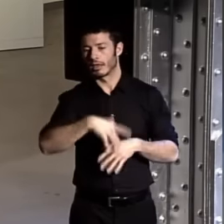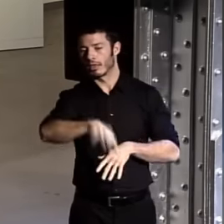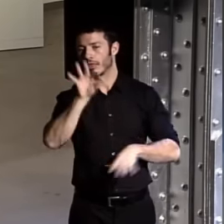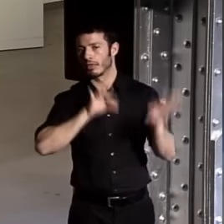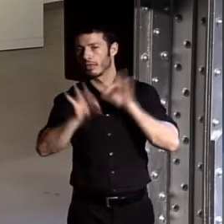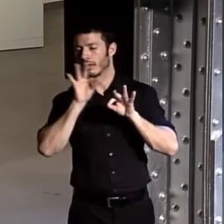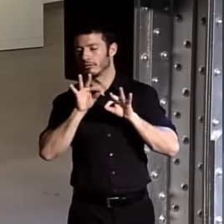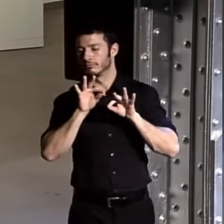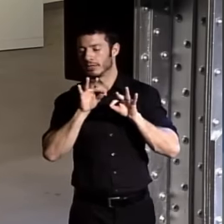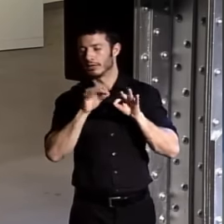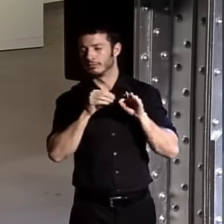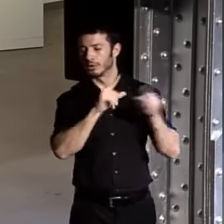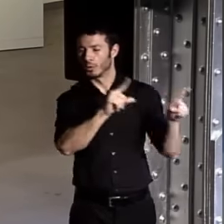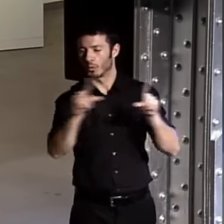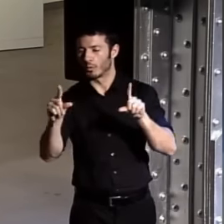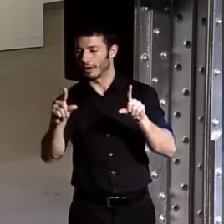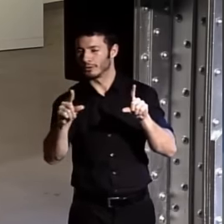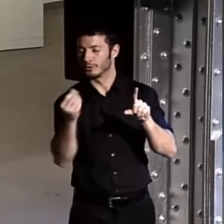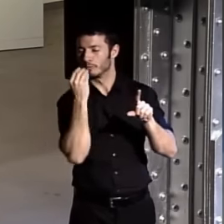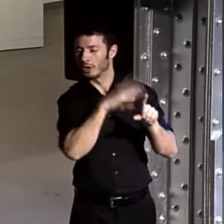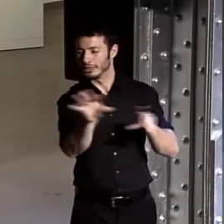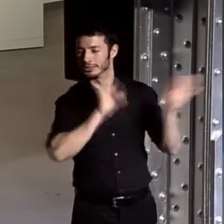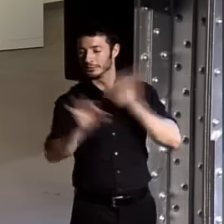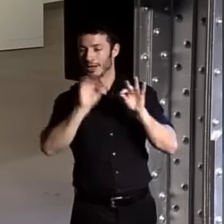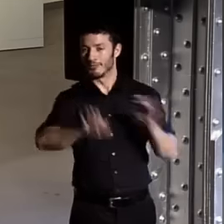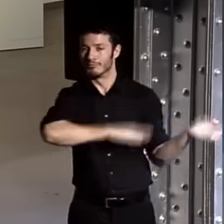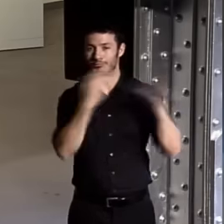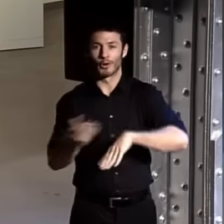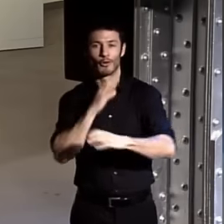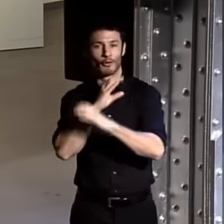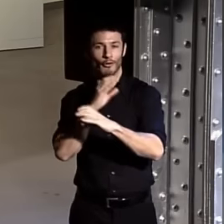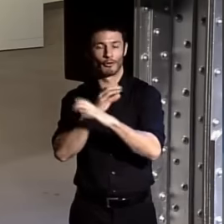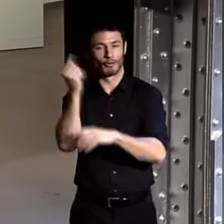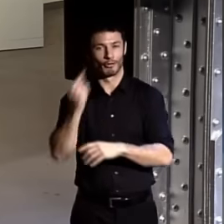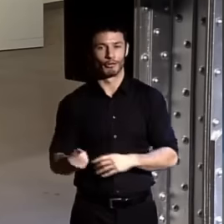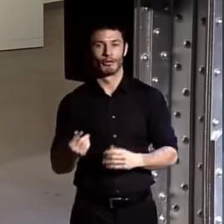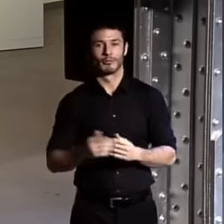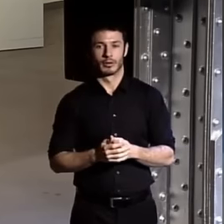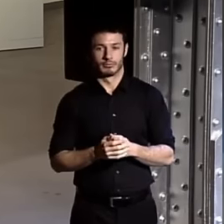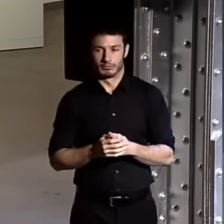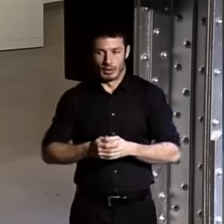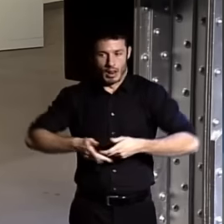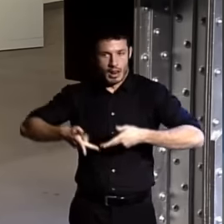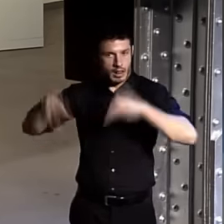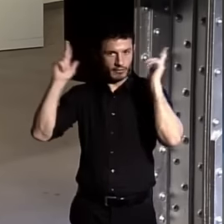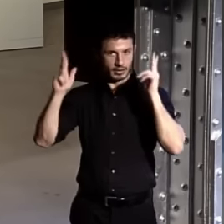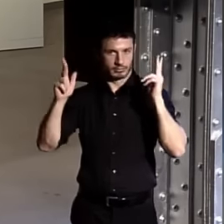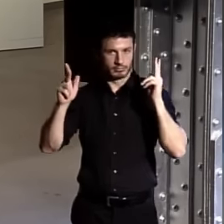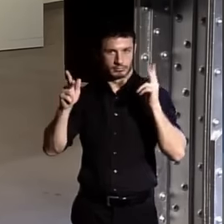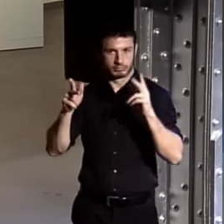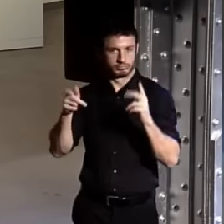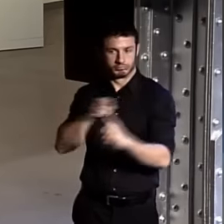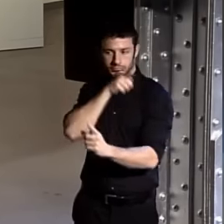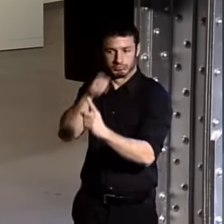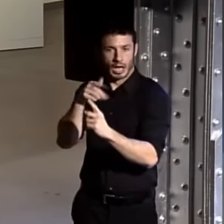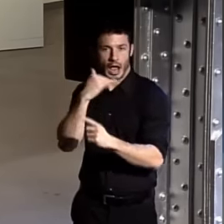piezas tuvieran esa versión libre debo decir que esas versiones libres eh fueron absolutamente libres es decir simplemente se